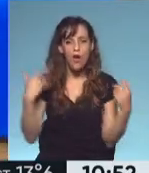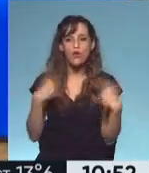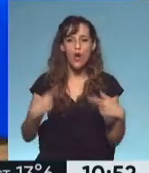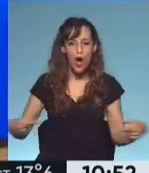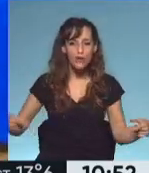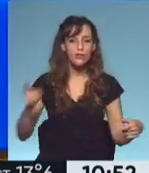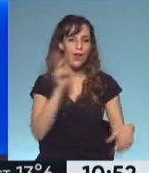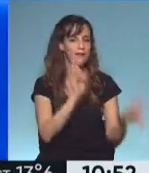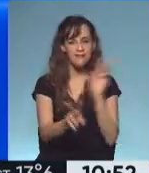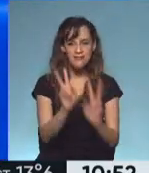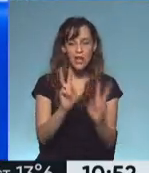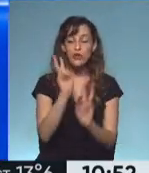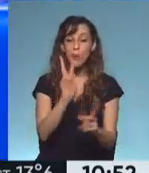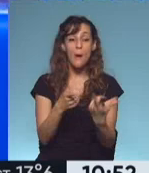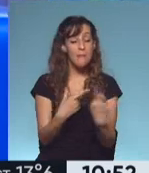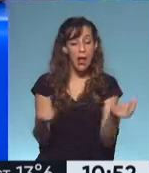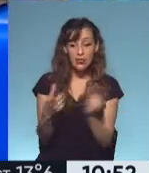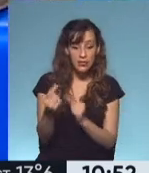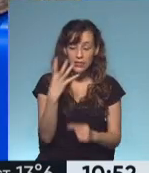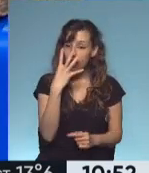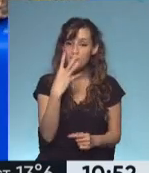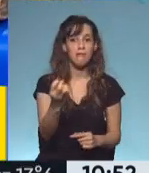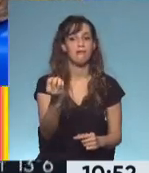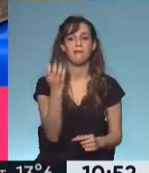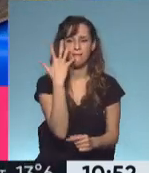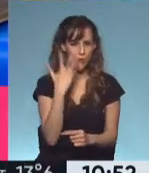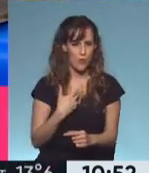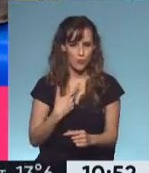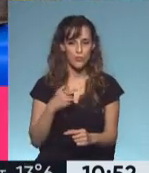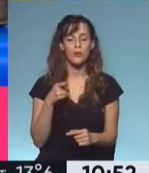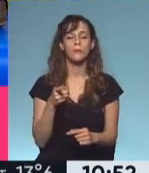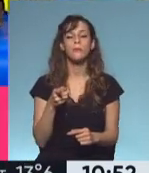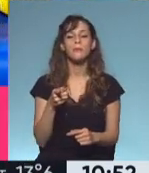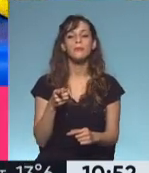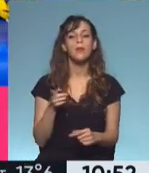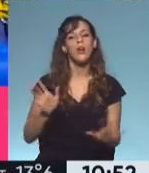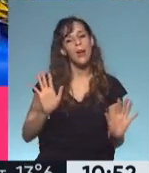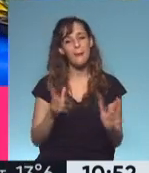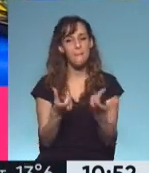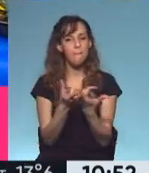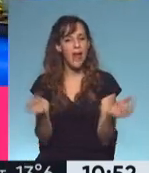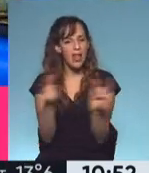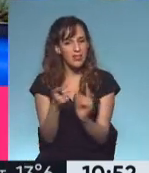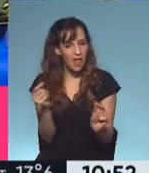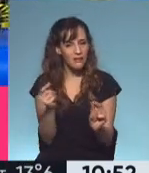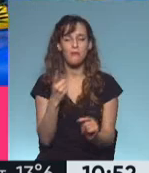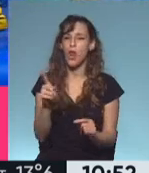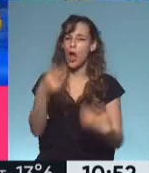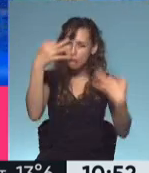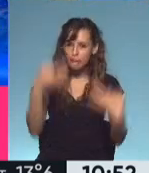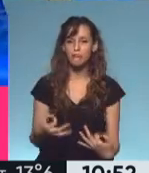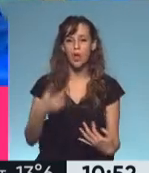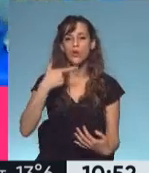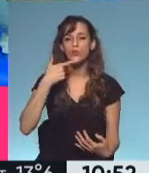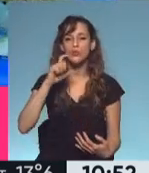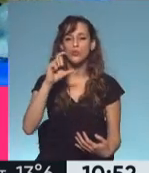me enamoro, me quedo así como obnubilada. Que en realidad no sé si son plantas, pero en realidad estamos hablando de